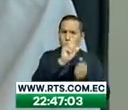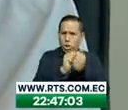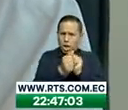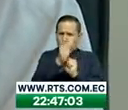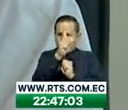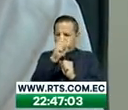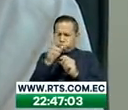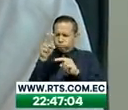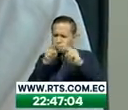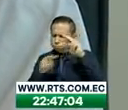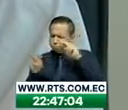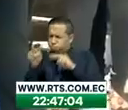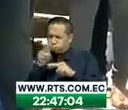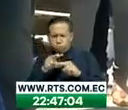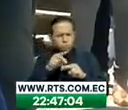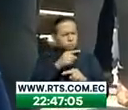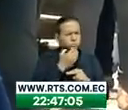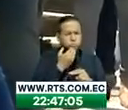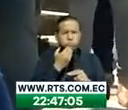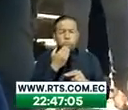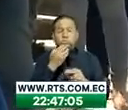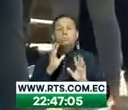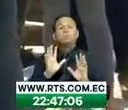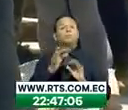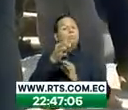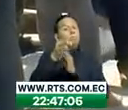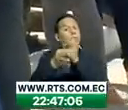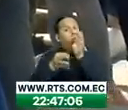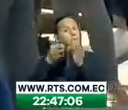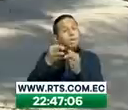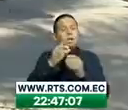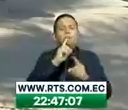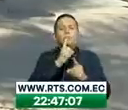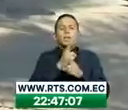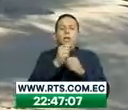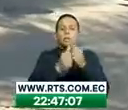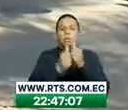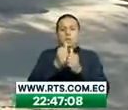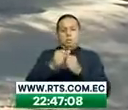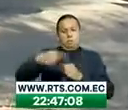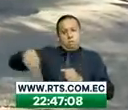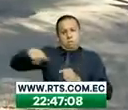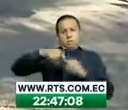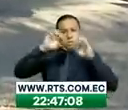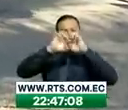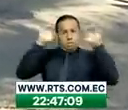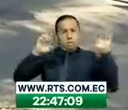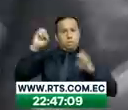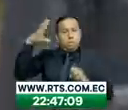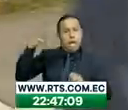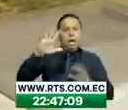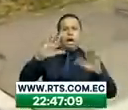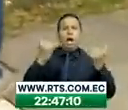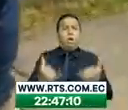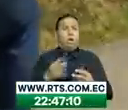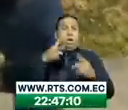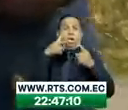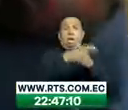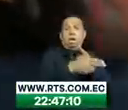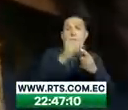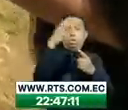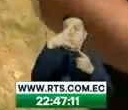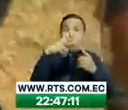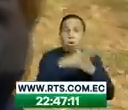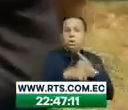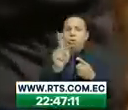realidades de cada uno de los usuarios aclarando que ante esta problemática la empresa garantiza que los cortes de energía no se efecturán